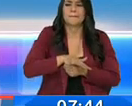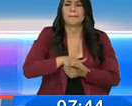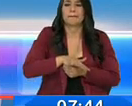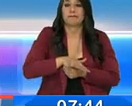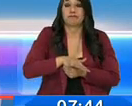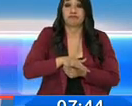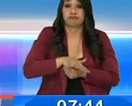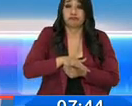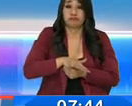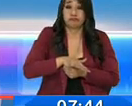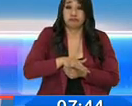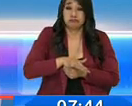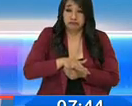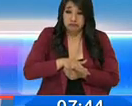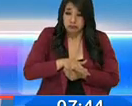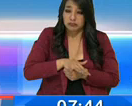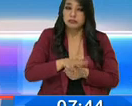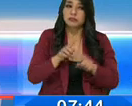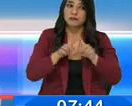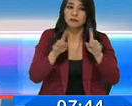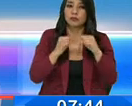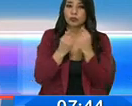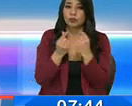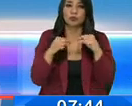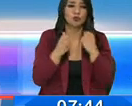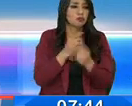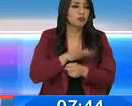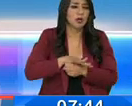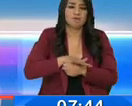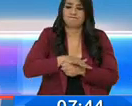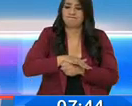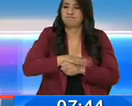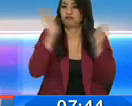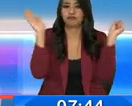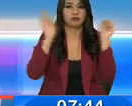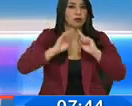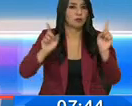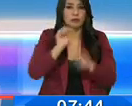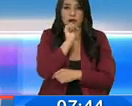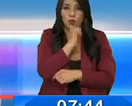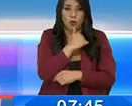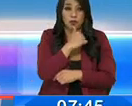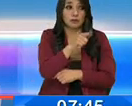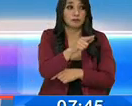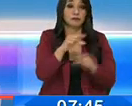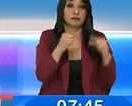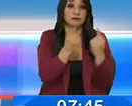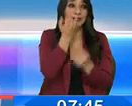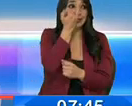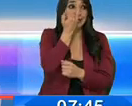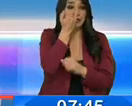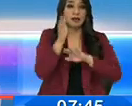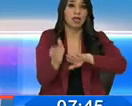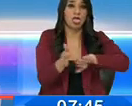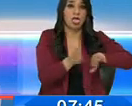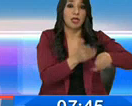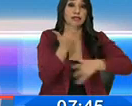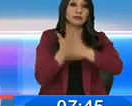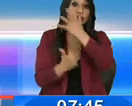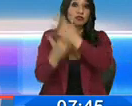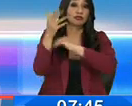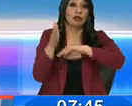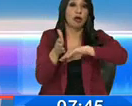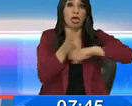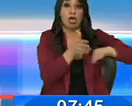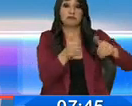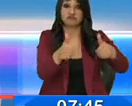de insatisfacciones que tienen varios grupos de la sociedad, en este caso el sector indígena, que ha sido rezagado históricamente. No existen unas